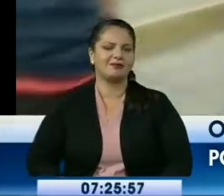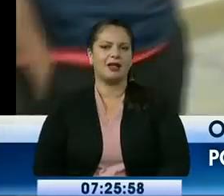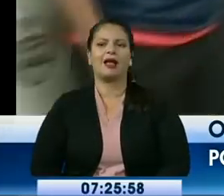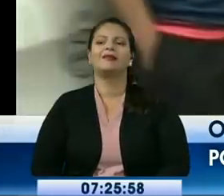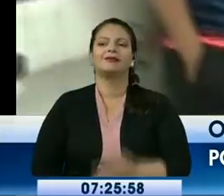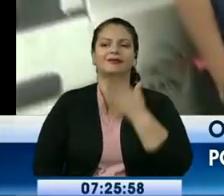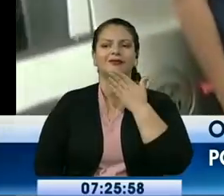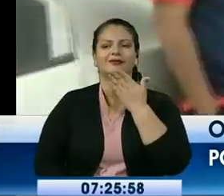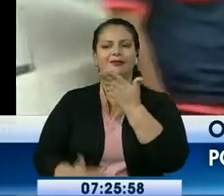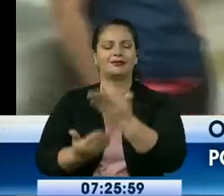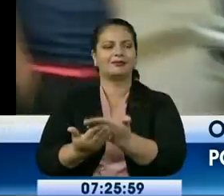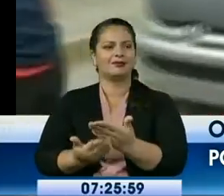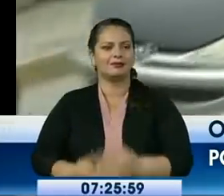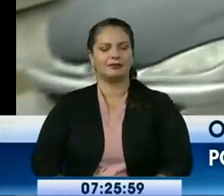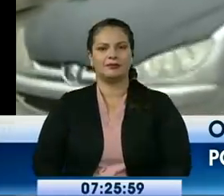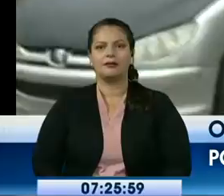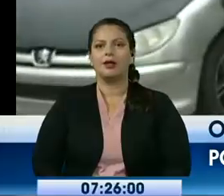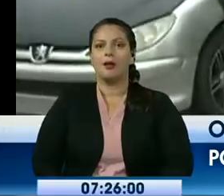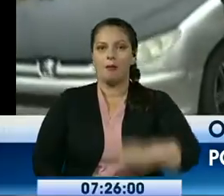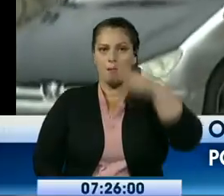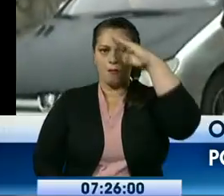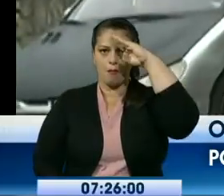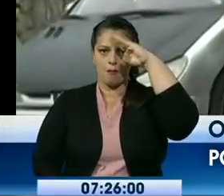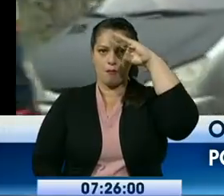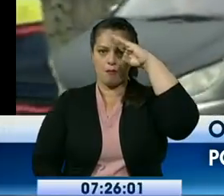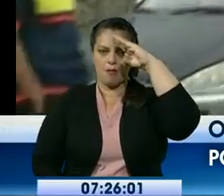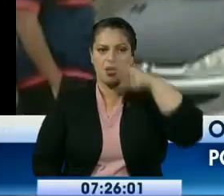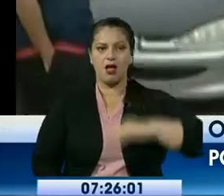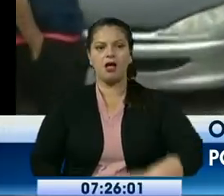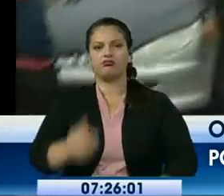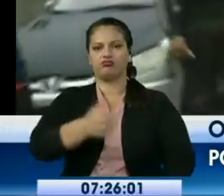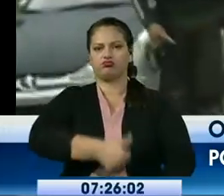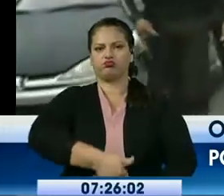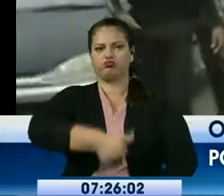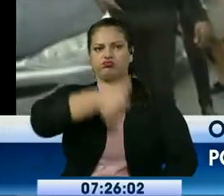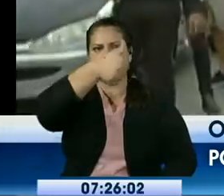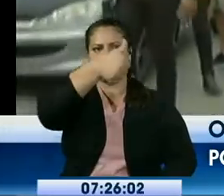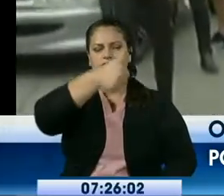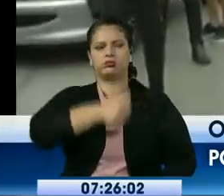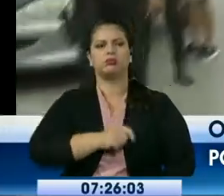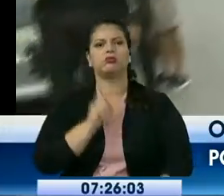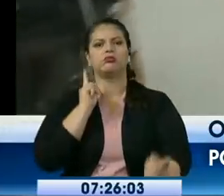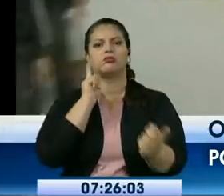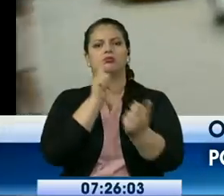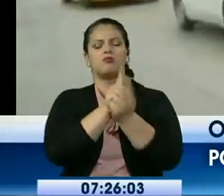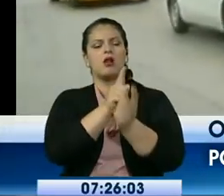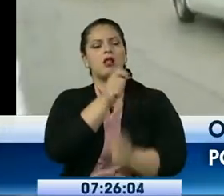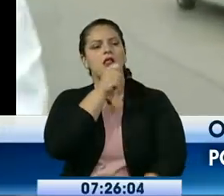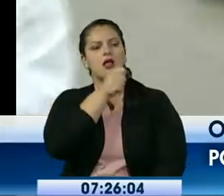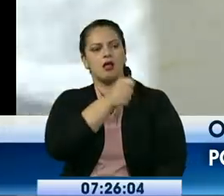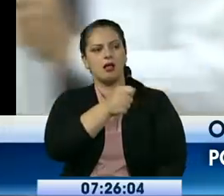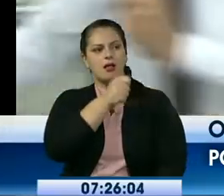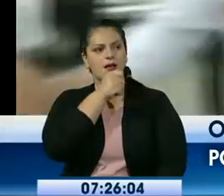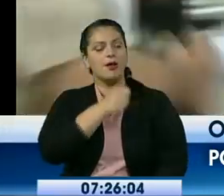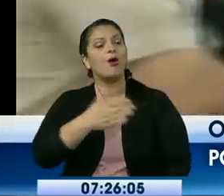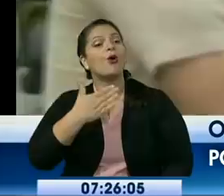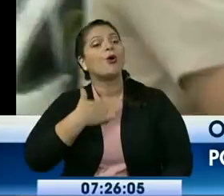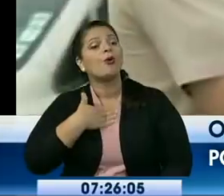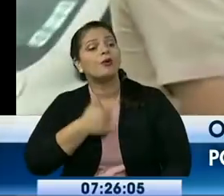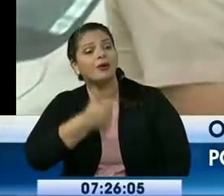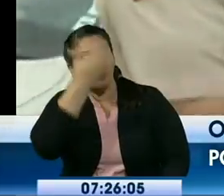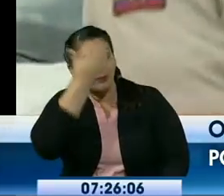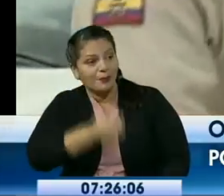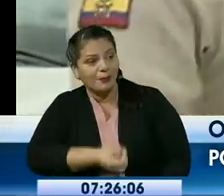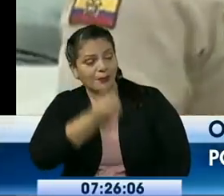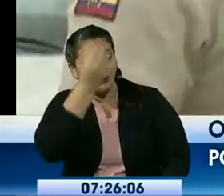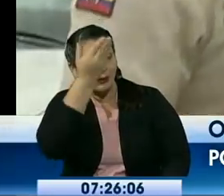con el mayor Patricio Arroyo, oficial del Distrito Florida. Mayor, ¿qué tal? Muy buenos días. Buenos días, gracias. Antes